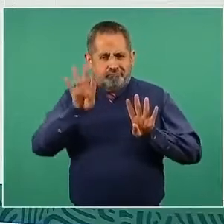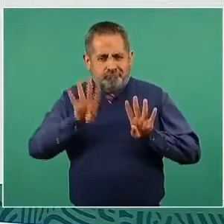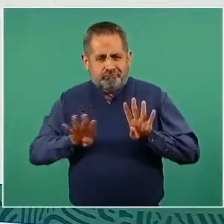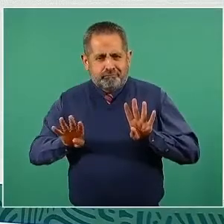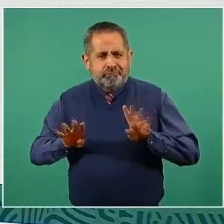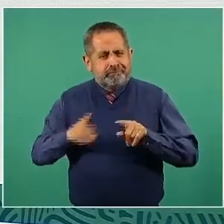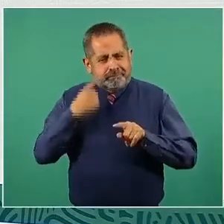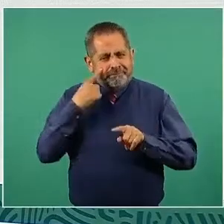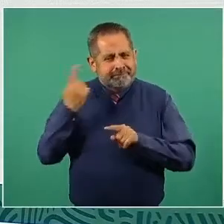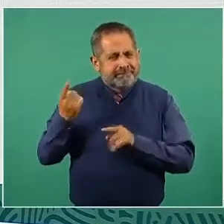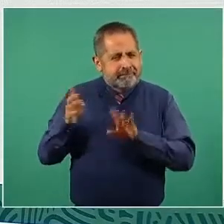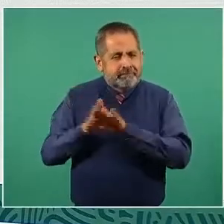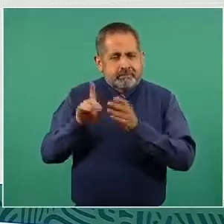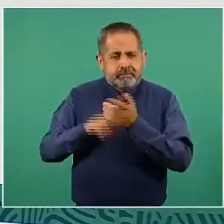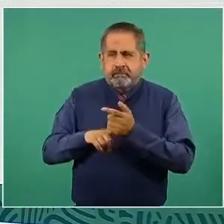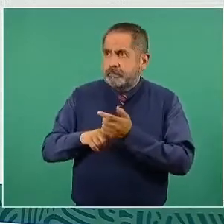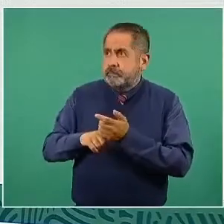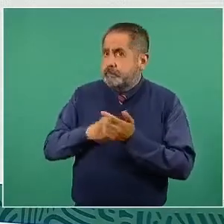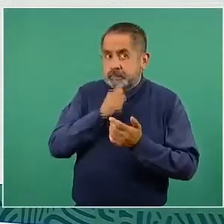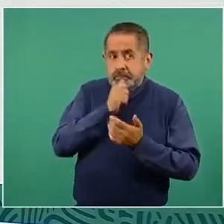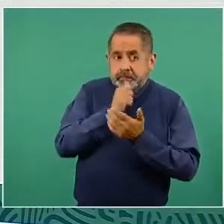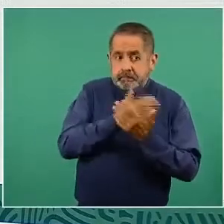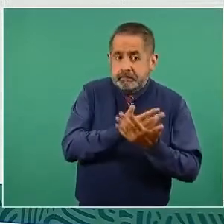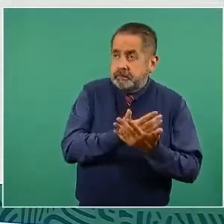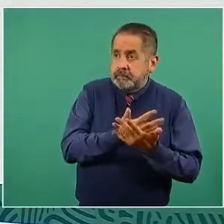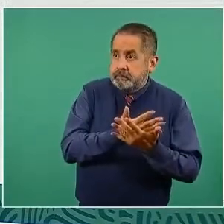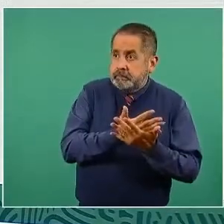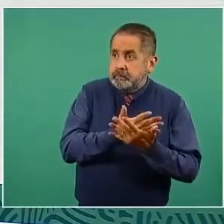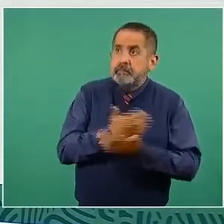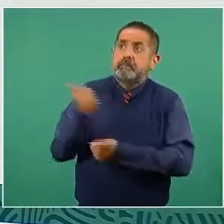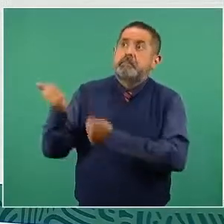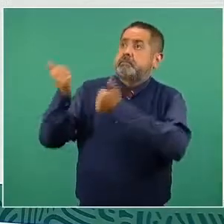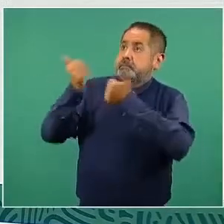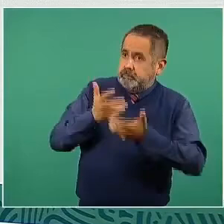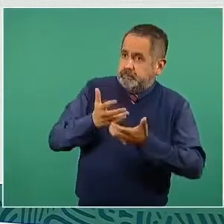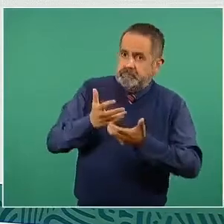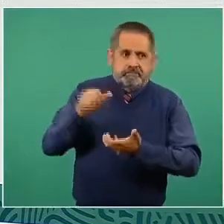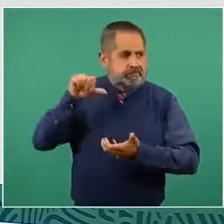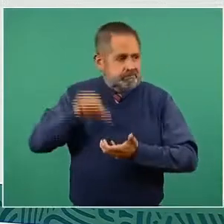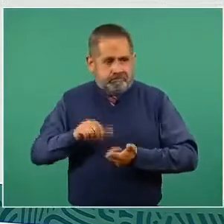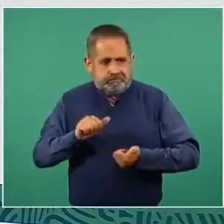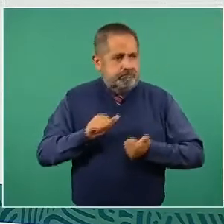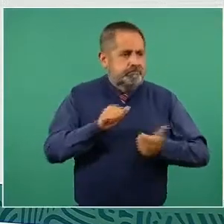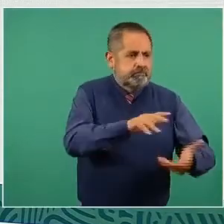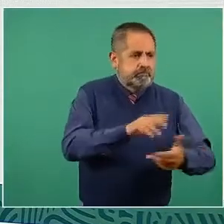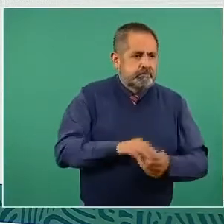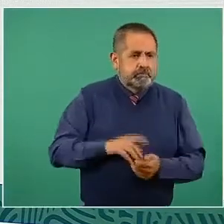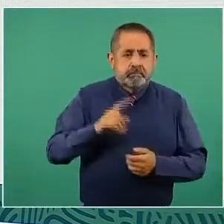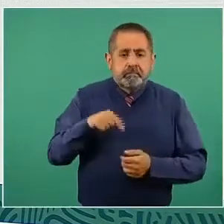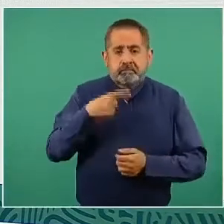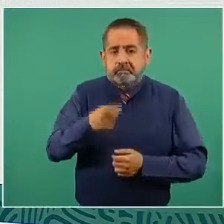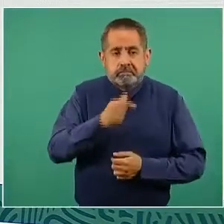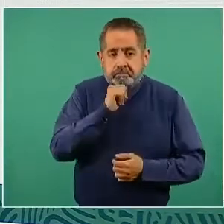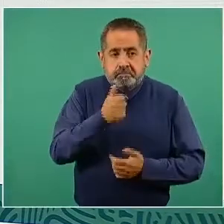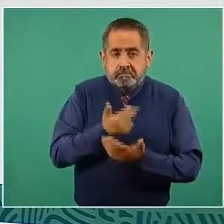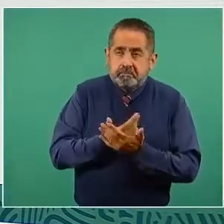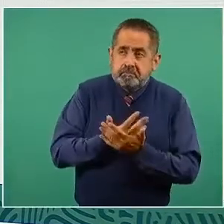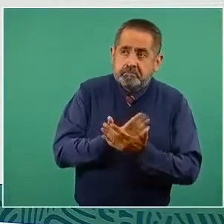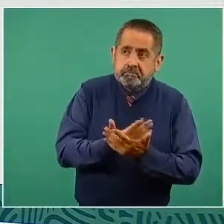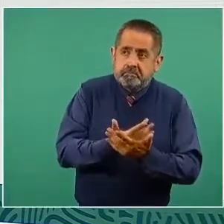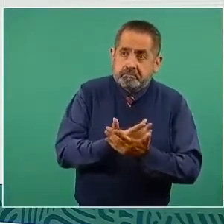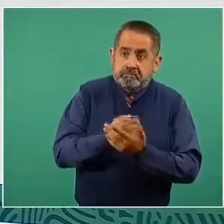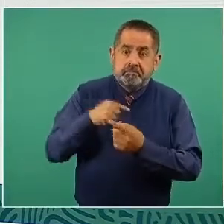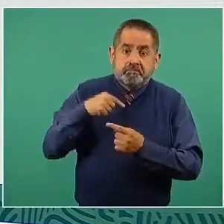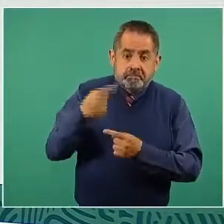el tiempo de la vacunación, en donde tenemos algún día con el máximo de vacunas que se logran poner en el día